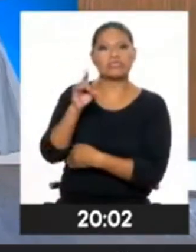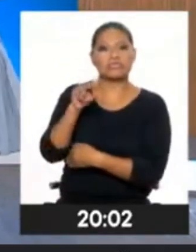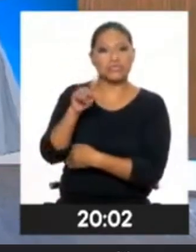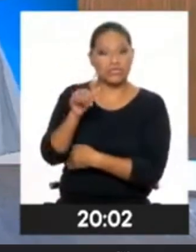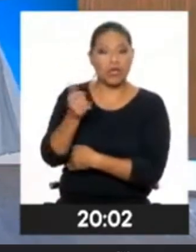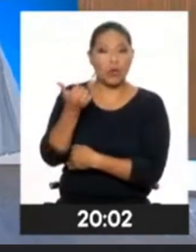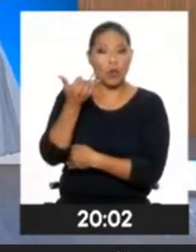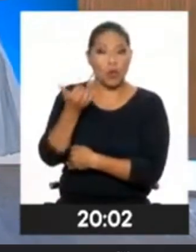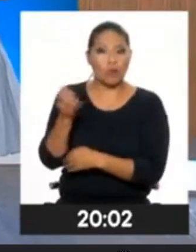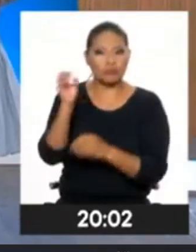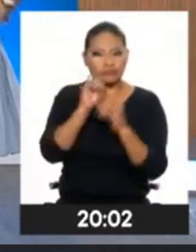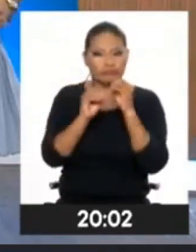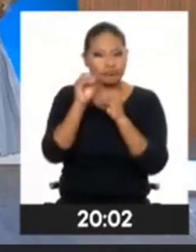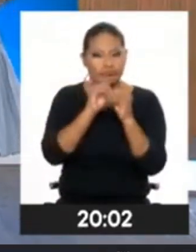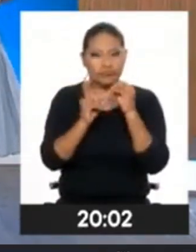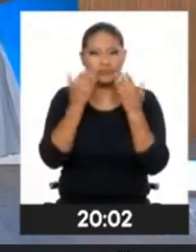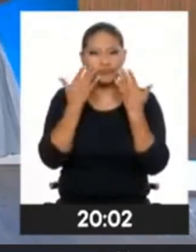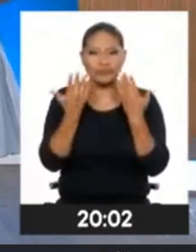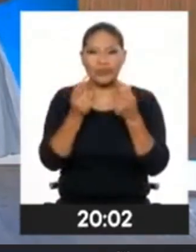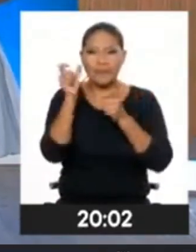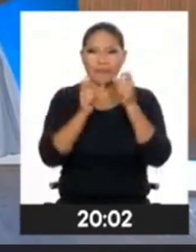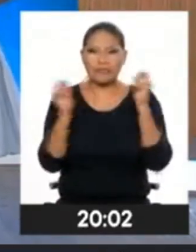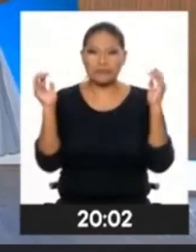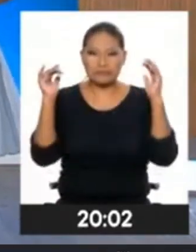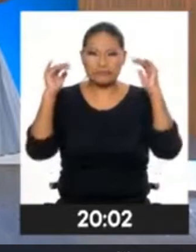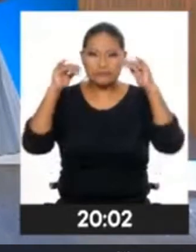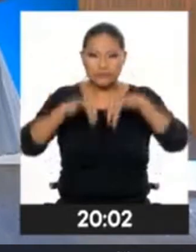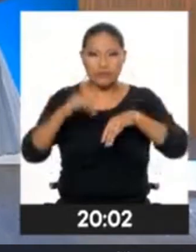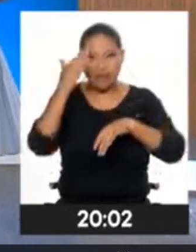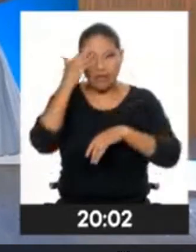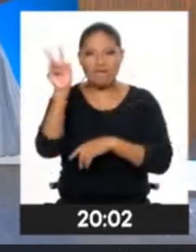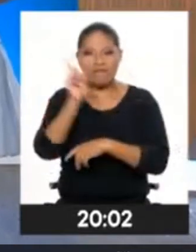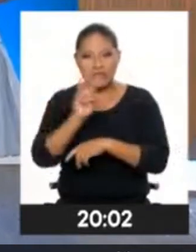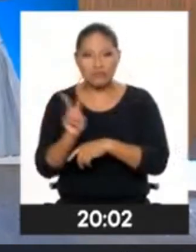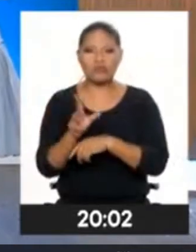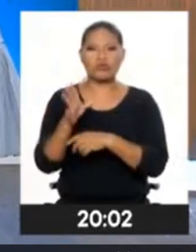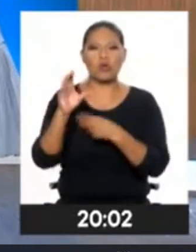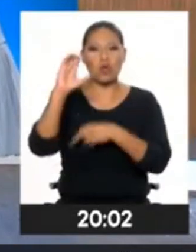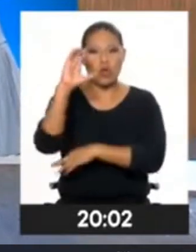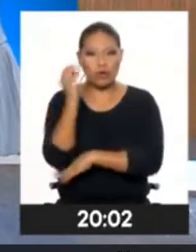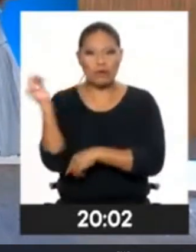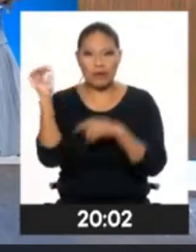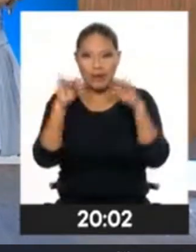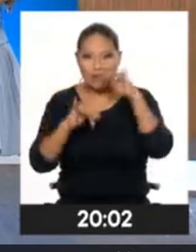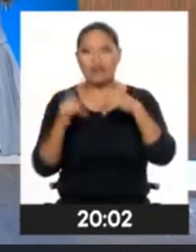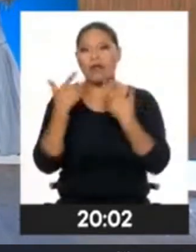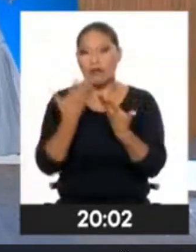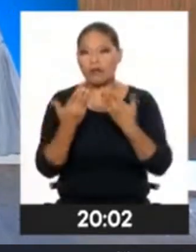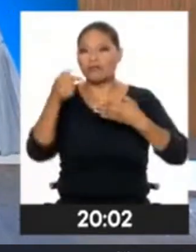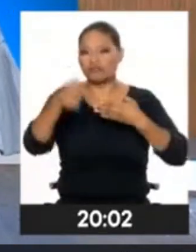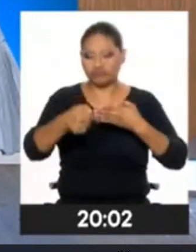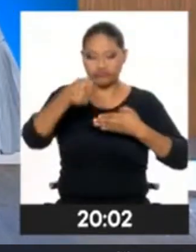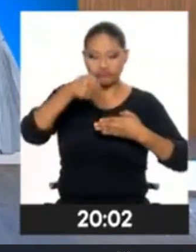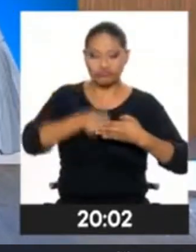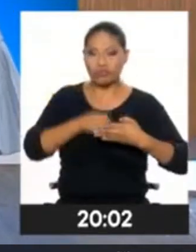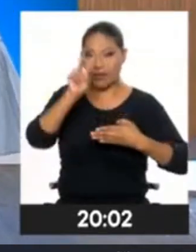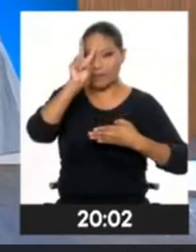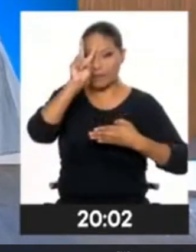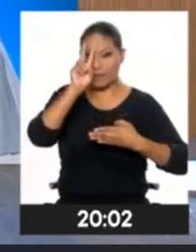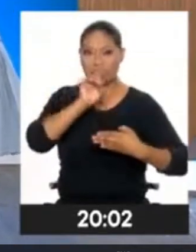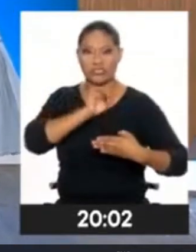para regularizar la situación de ciudadanos extranjeros en el país. Uh-huh. Además, vemos también el anuncio que se hizo de las zonas de frontera